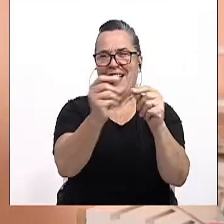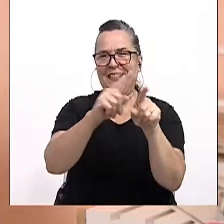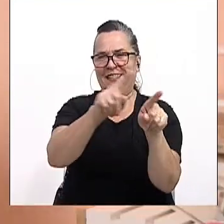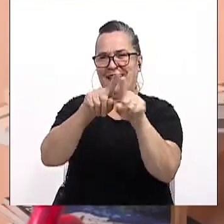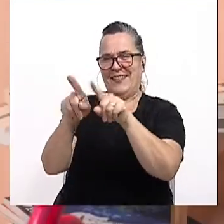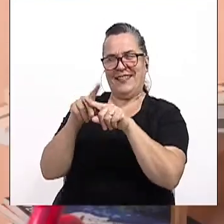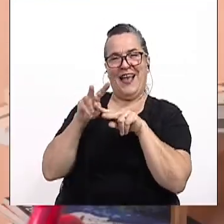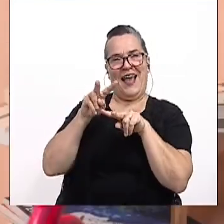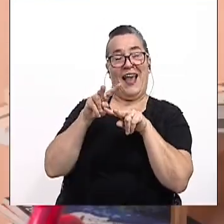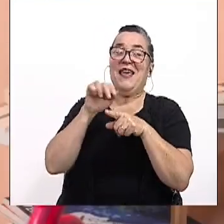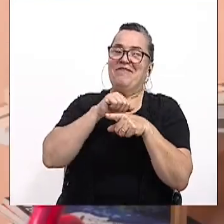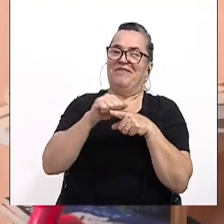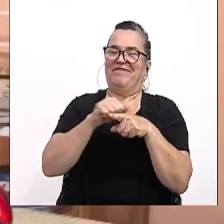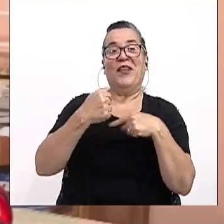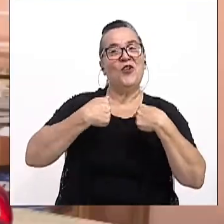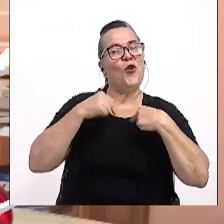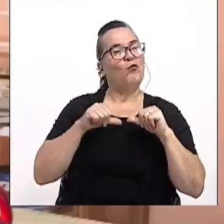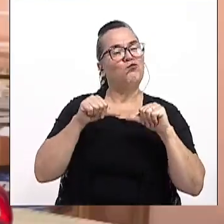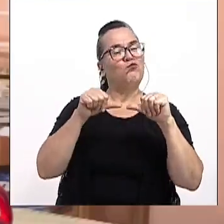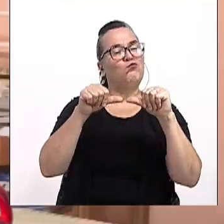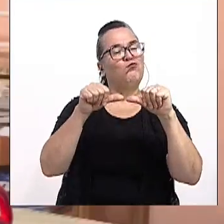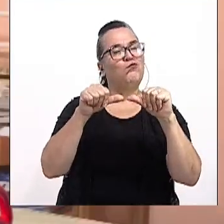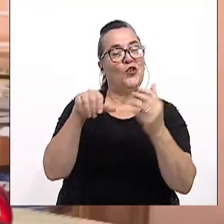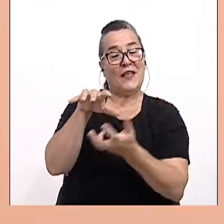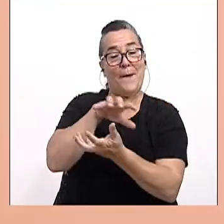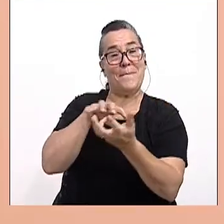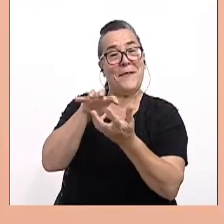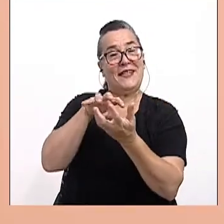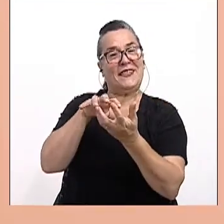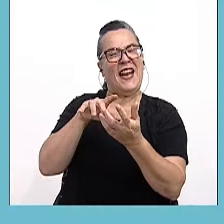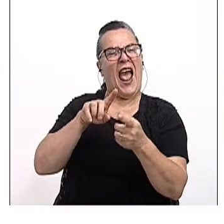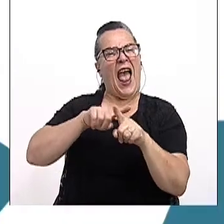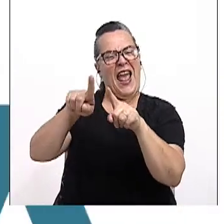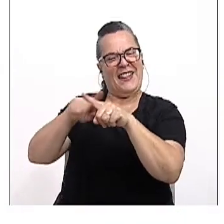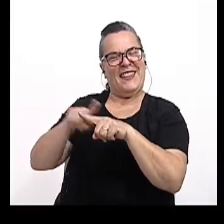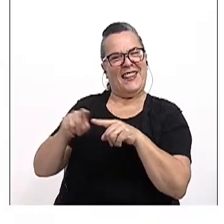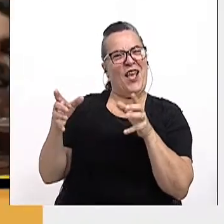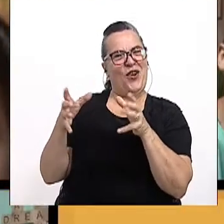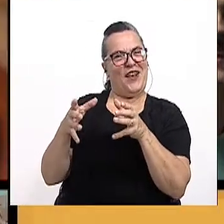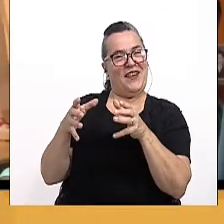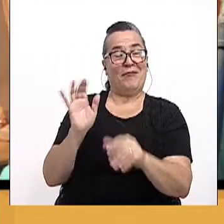paso así practican. Yo voy a seguir con esta mezcla heterogénea. ¡Ay, qué rico!